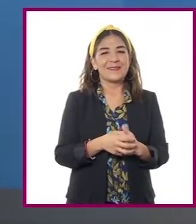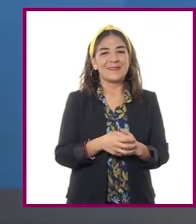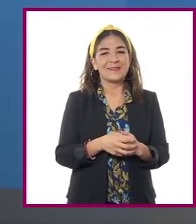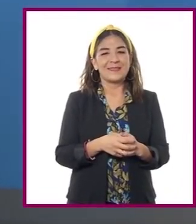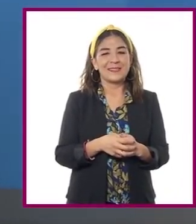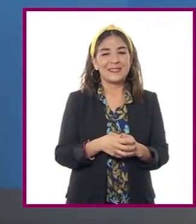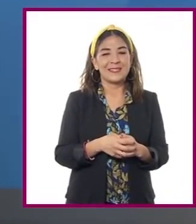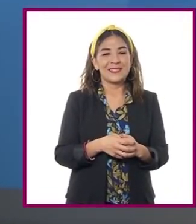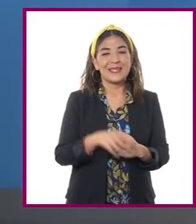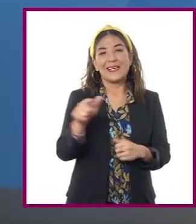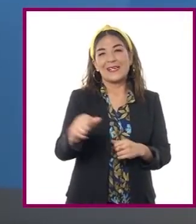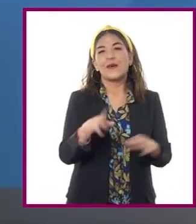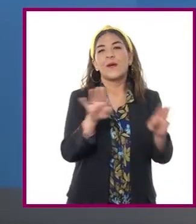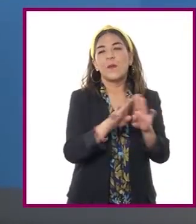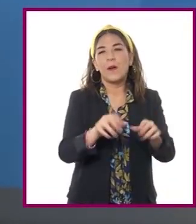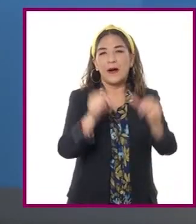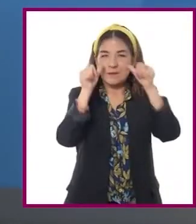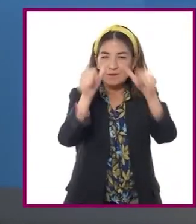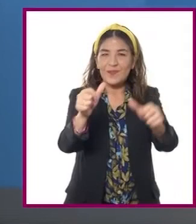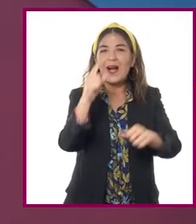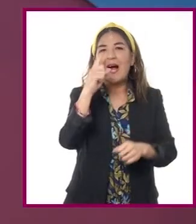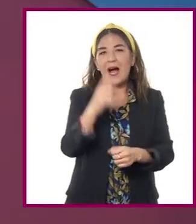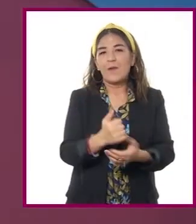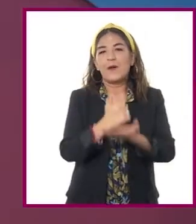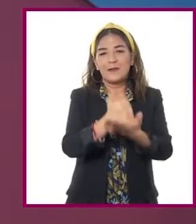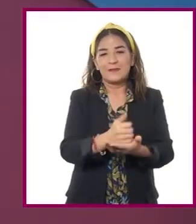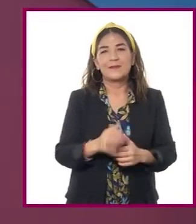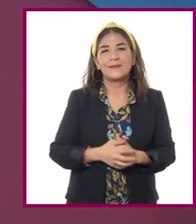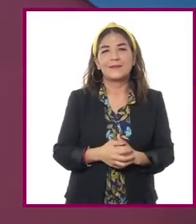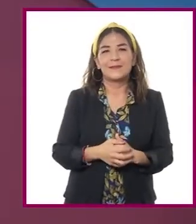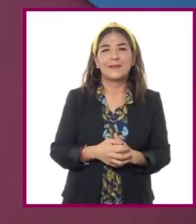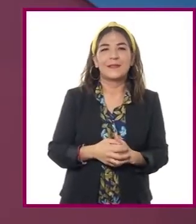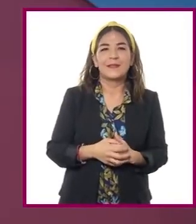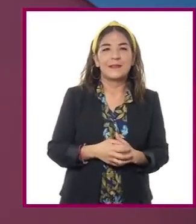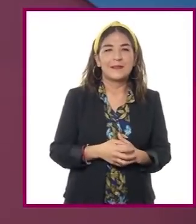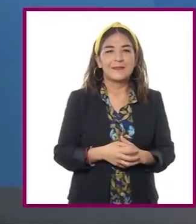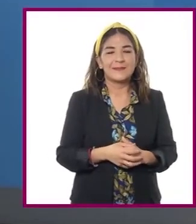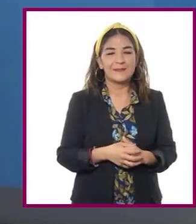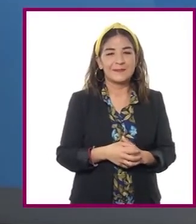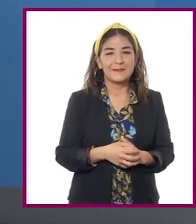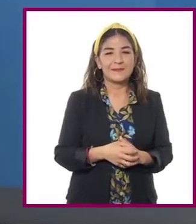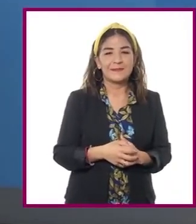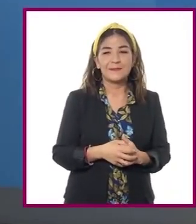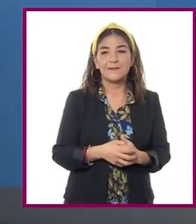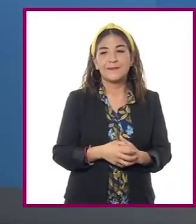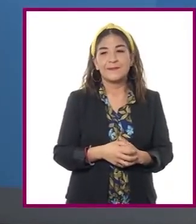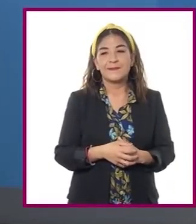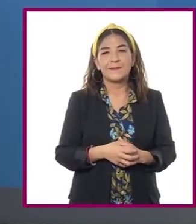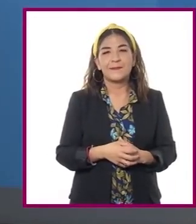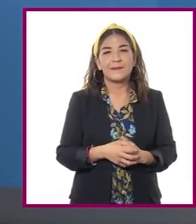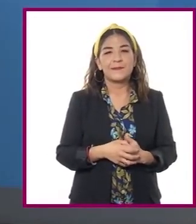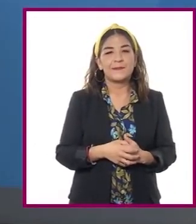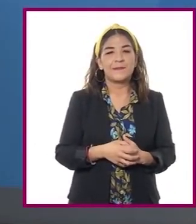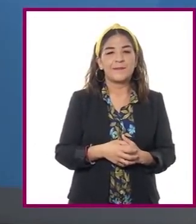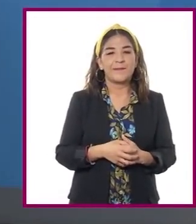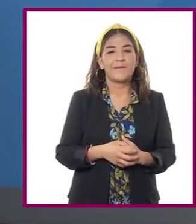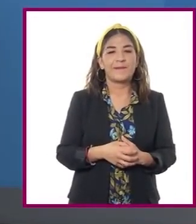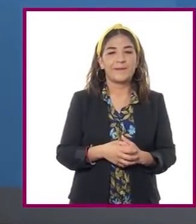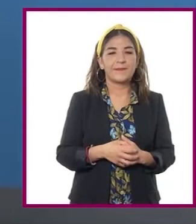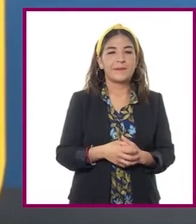pues contar con el servicio de agua. Tin, tin, tin, tin, tin, tin, tin.